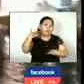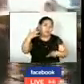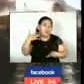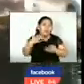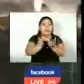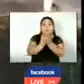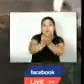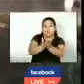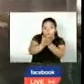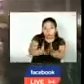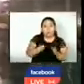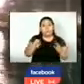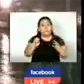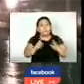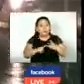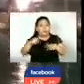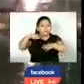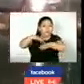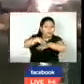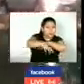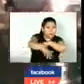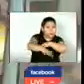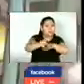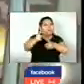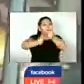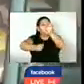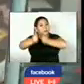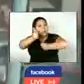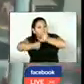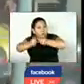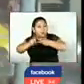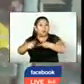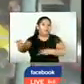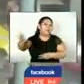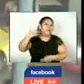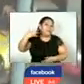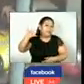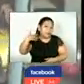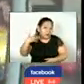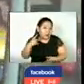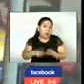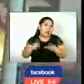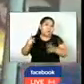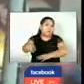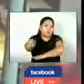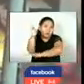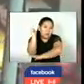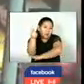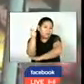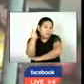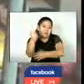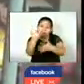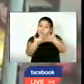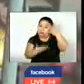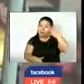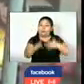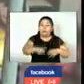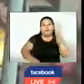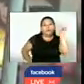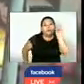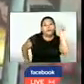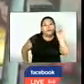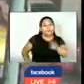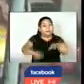Unión, también en Chalatenango, Usulután, en San Miguel, en La Libertad y en San Salvador.